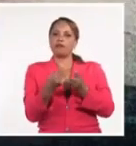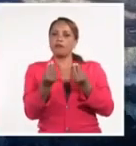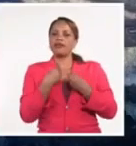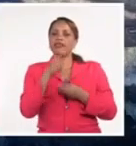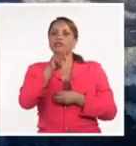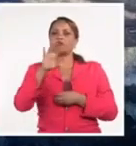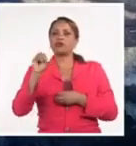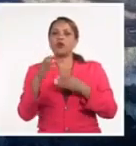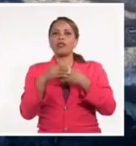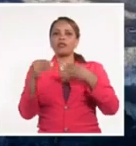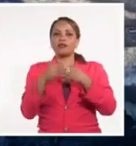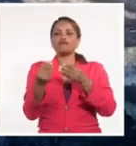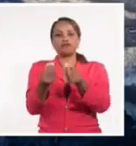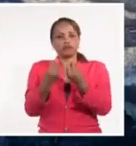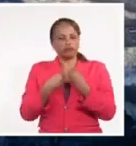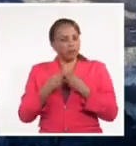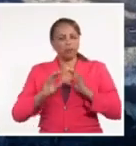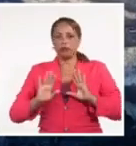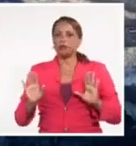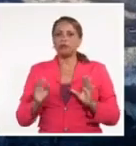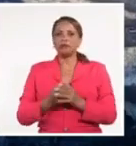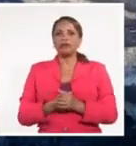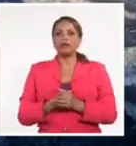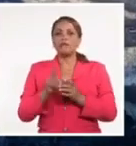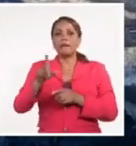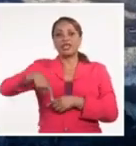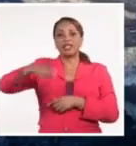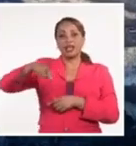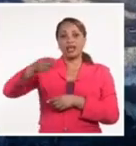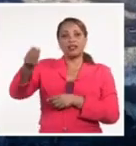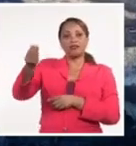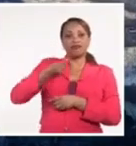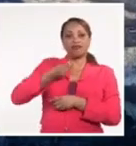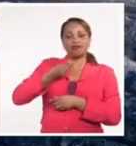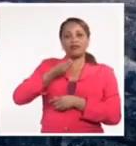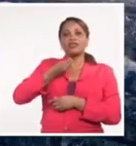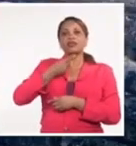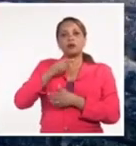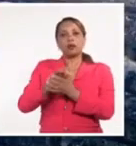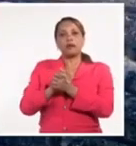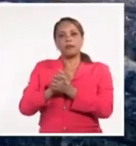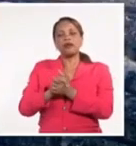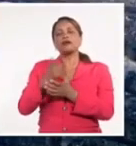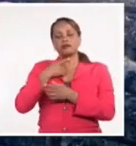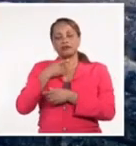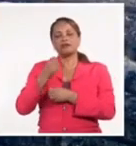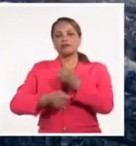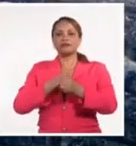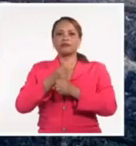150 americanos me los pasó a la tarjeta de una amiga.